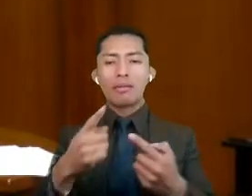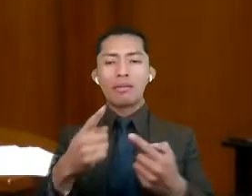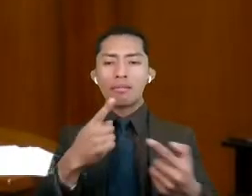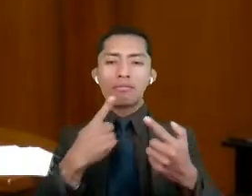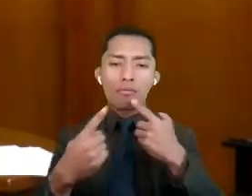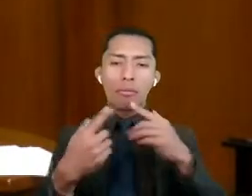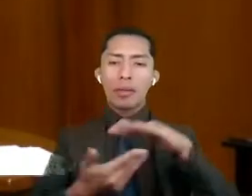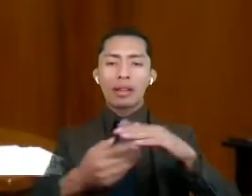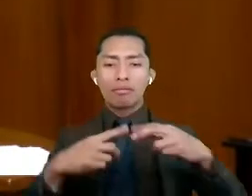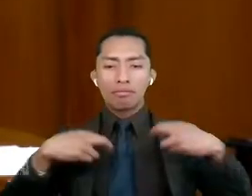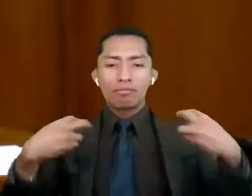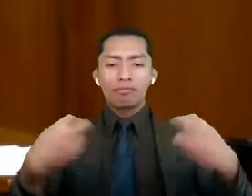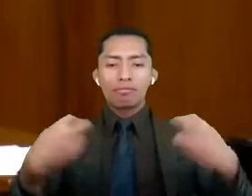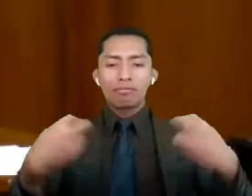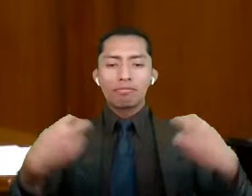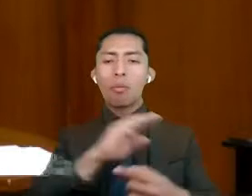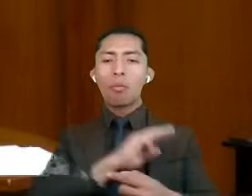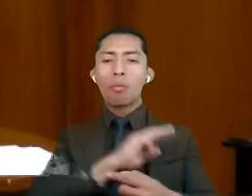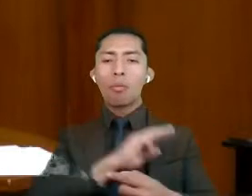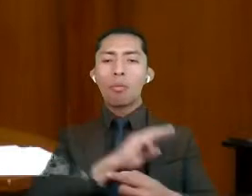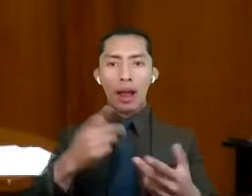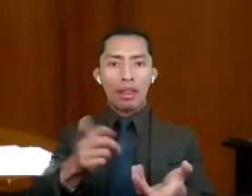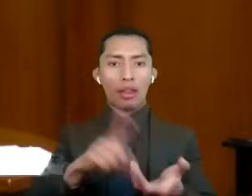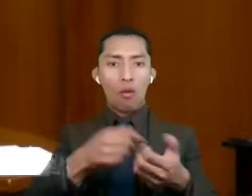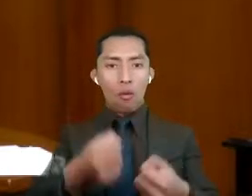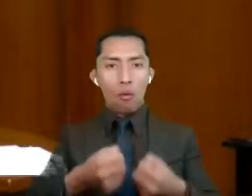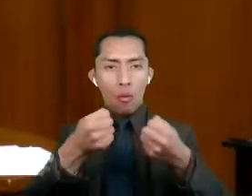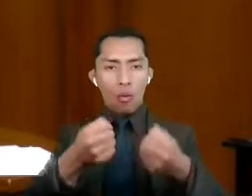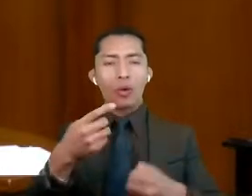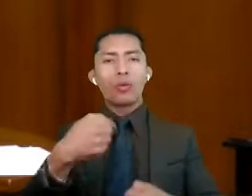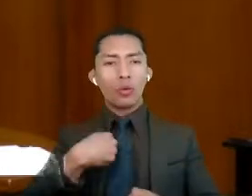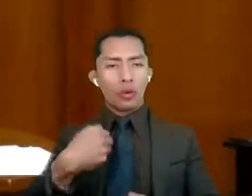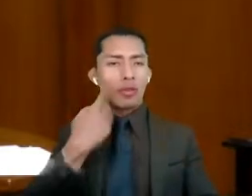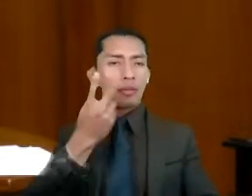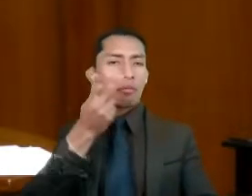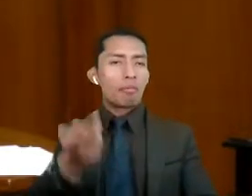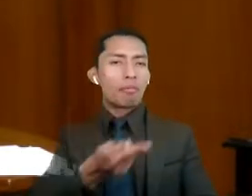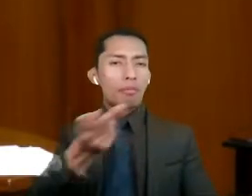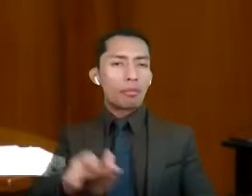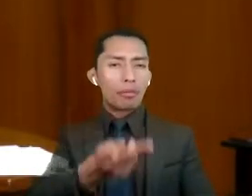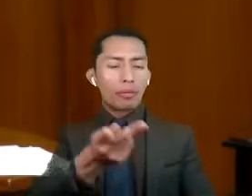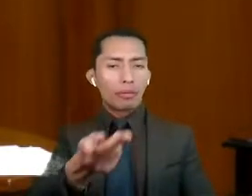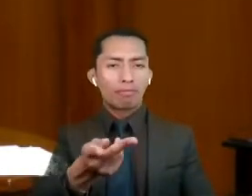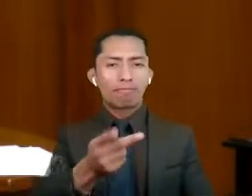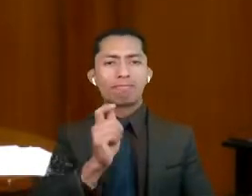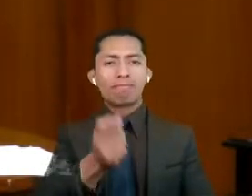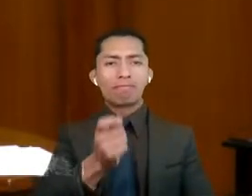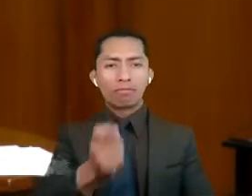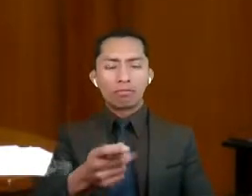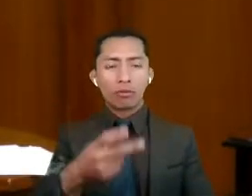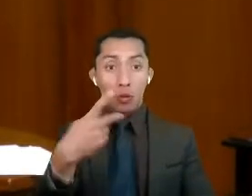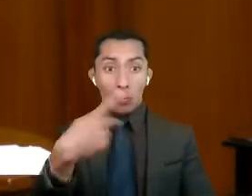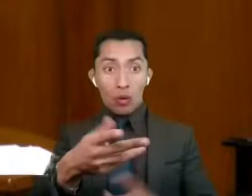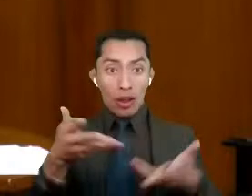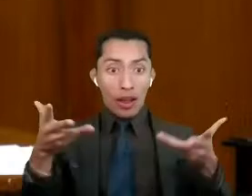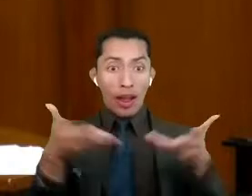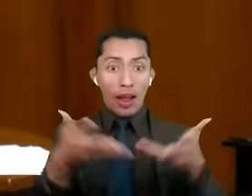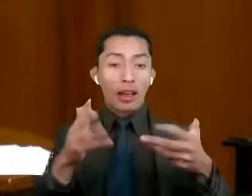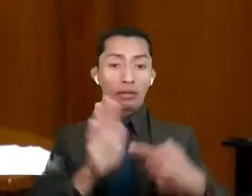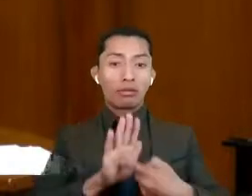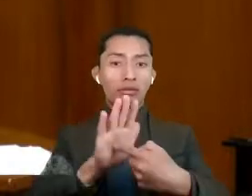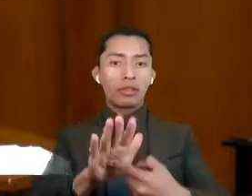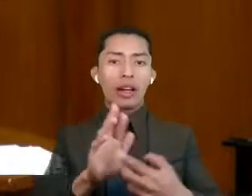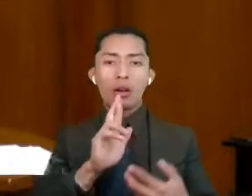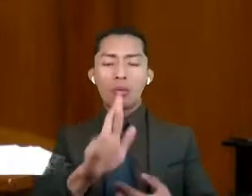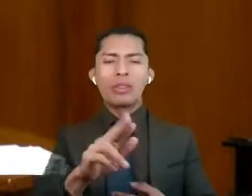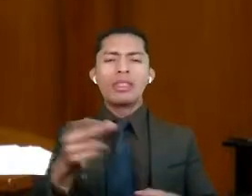fortalecimiento municipal, por lo que le pregunto, ¿cuáles son los resultados que le generan